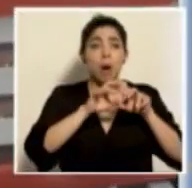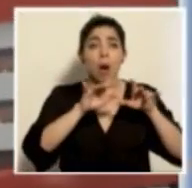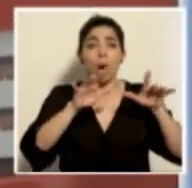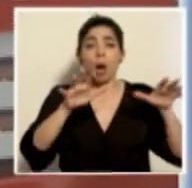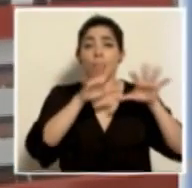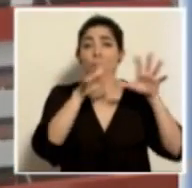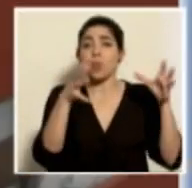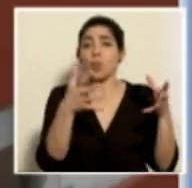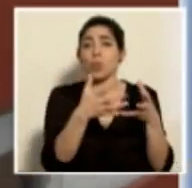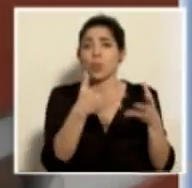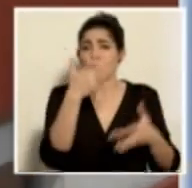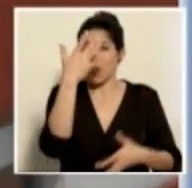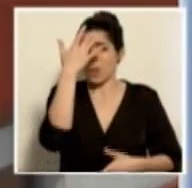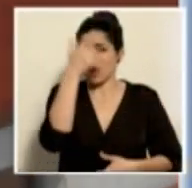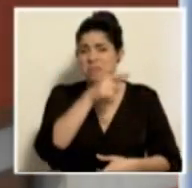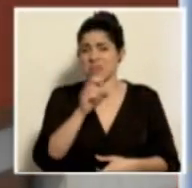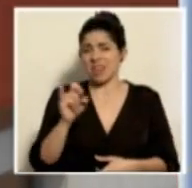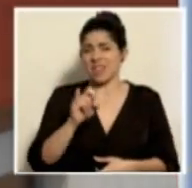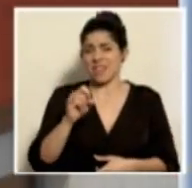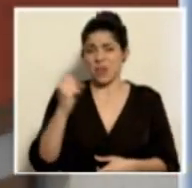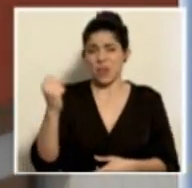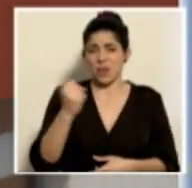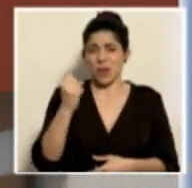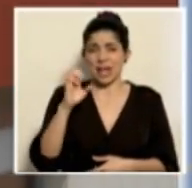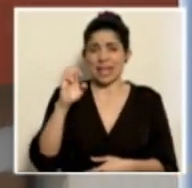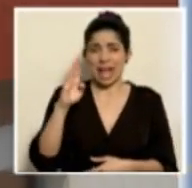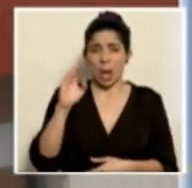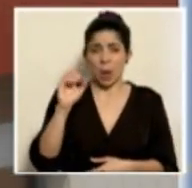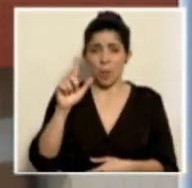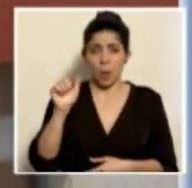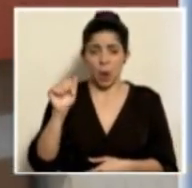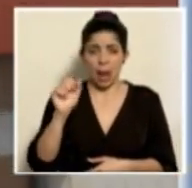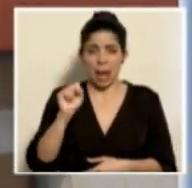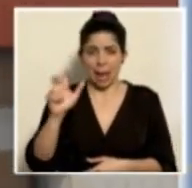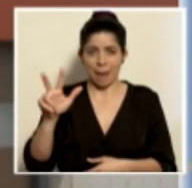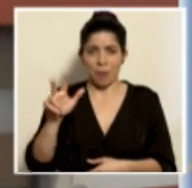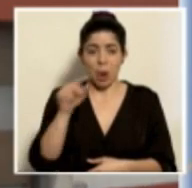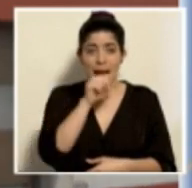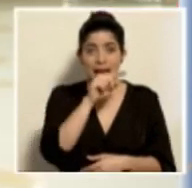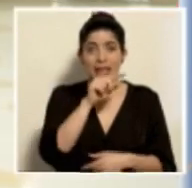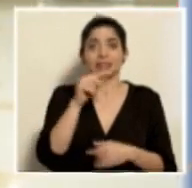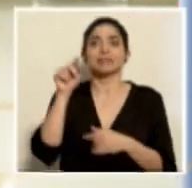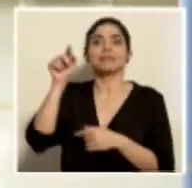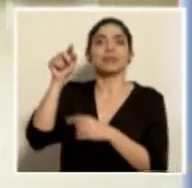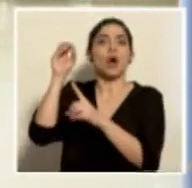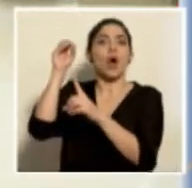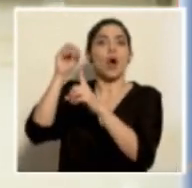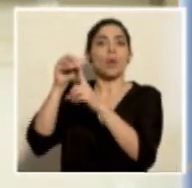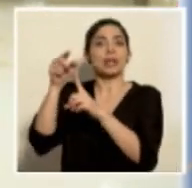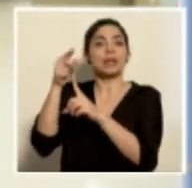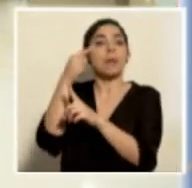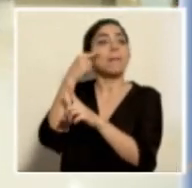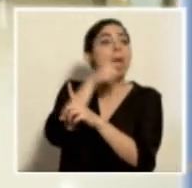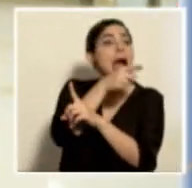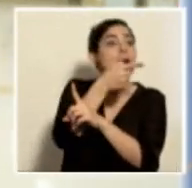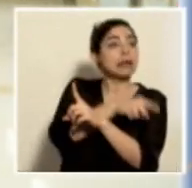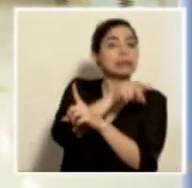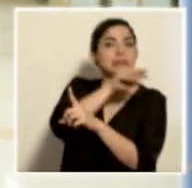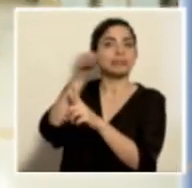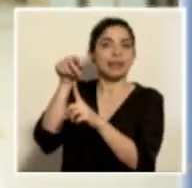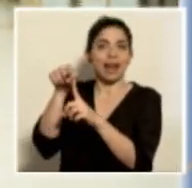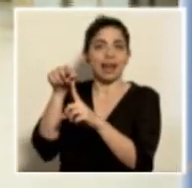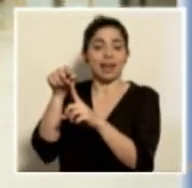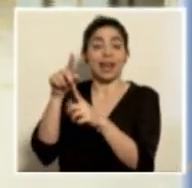por una enfermedad tan infecciosa como el ébola. Eso es lo que está en el piso 7. Bueno, lo que se va